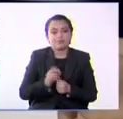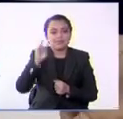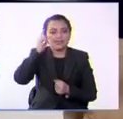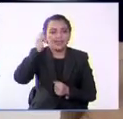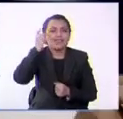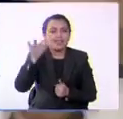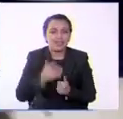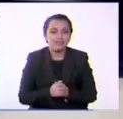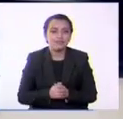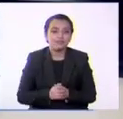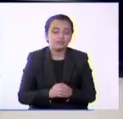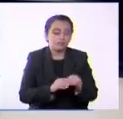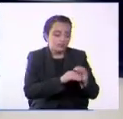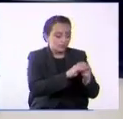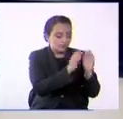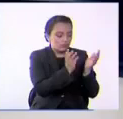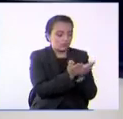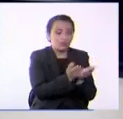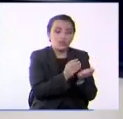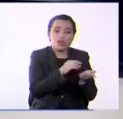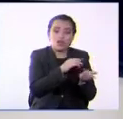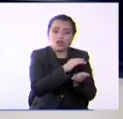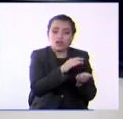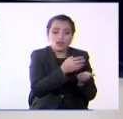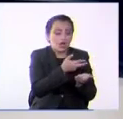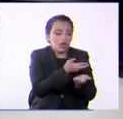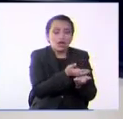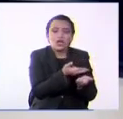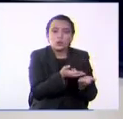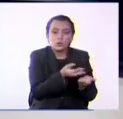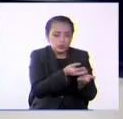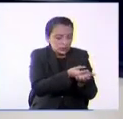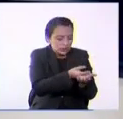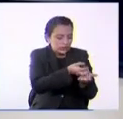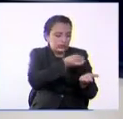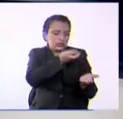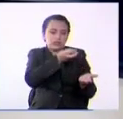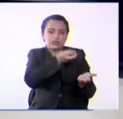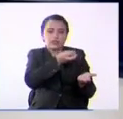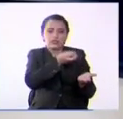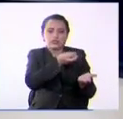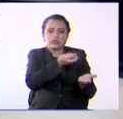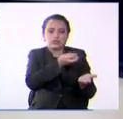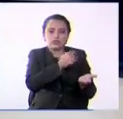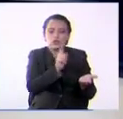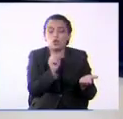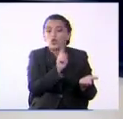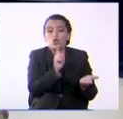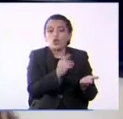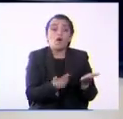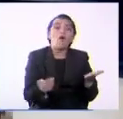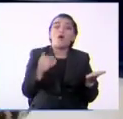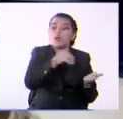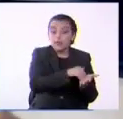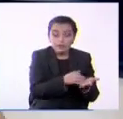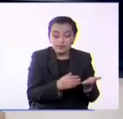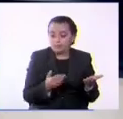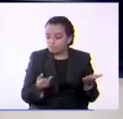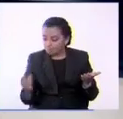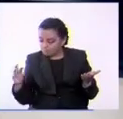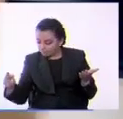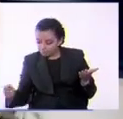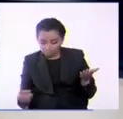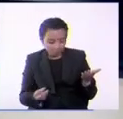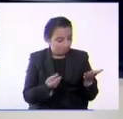recursos naturales que en muchas ocasiones no son renovables o cuyo ciclo de